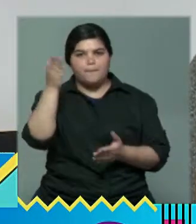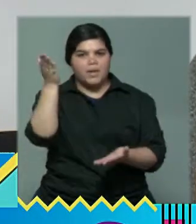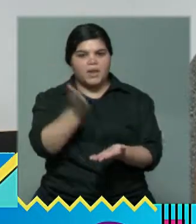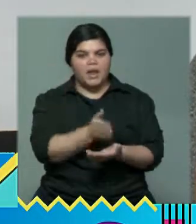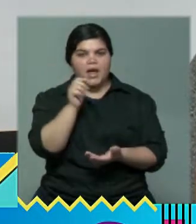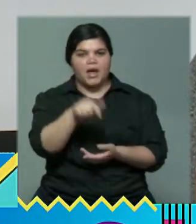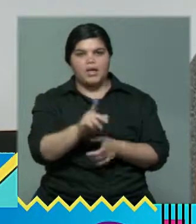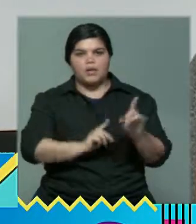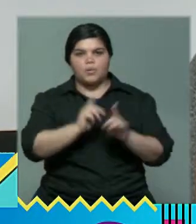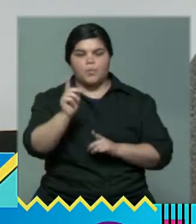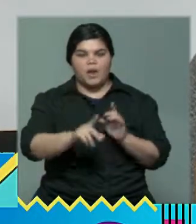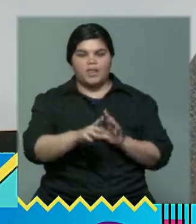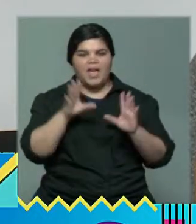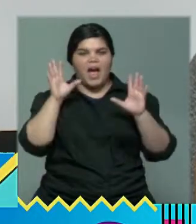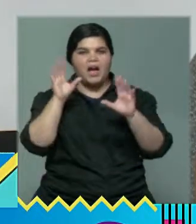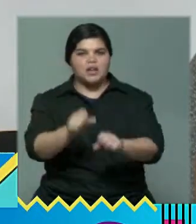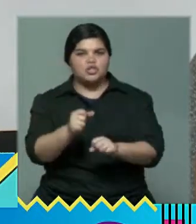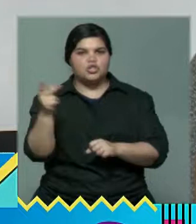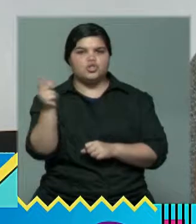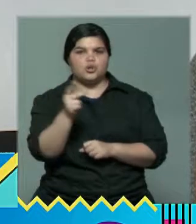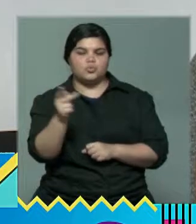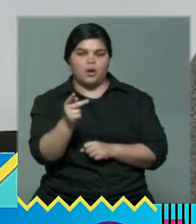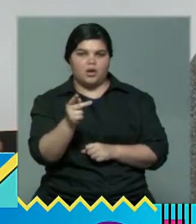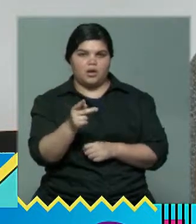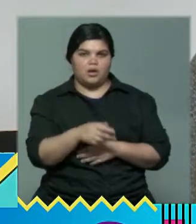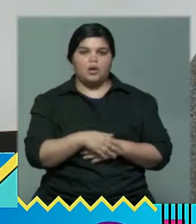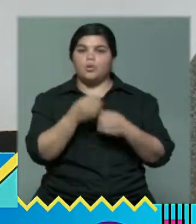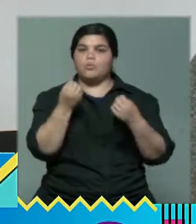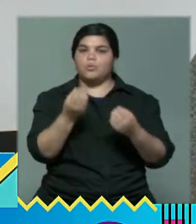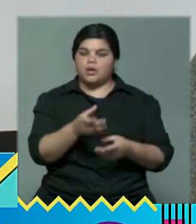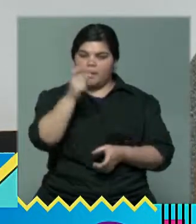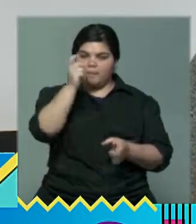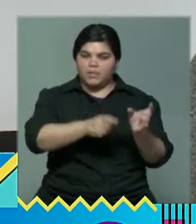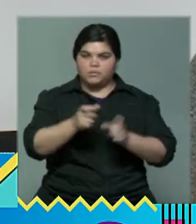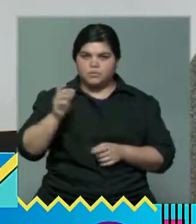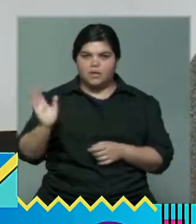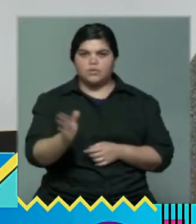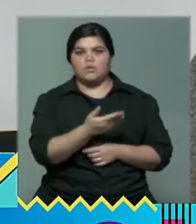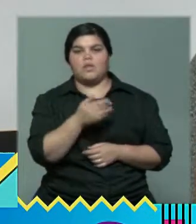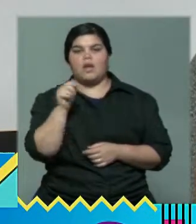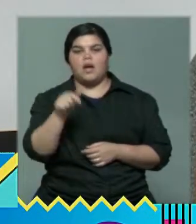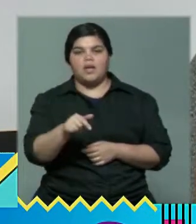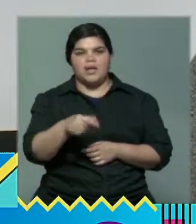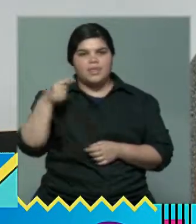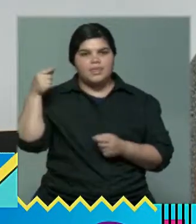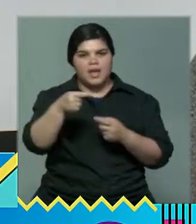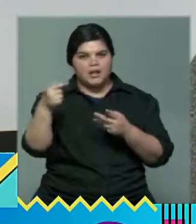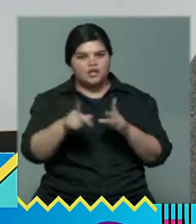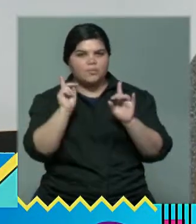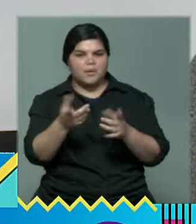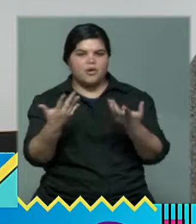de agresiones sexuales, porque el agresor sexual o todas las personas con delitos tan específicos como el agresor sexual o violencia de